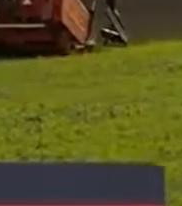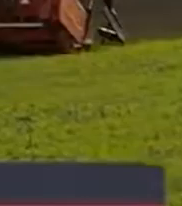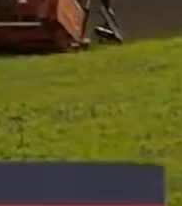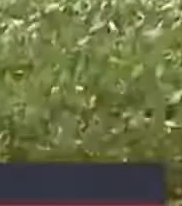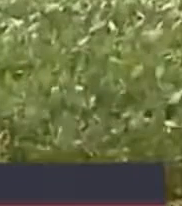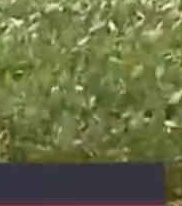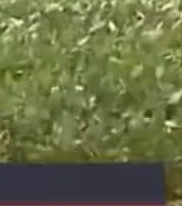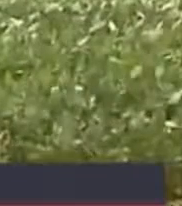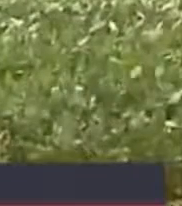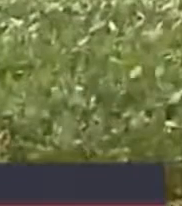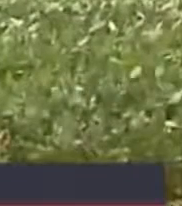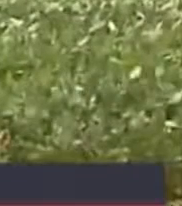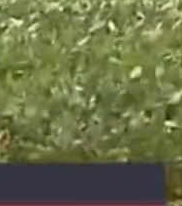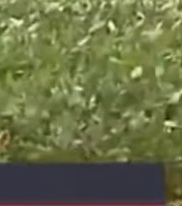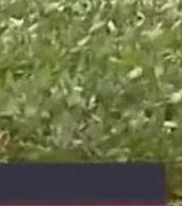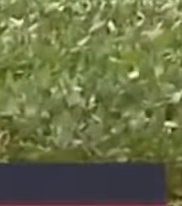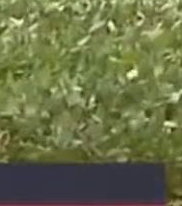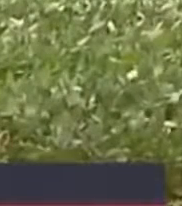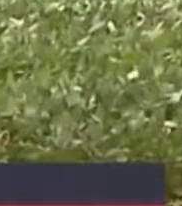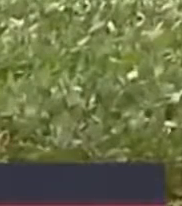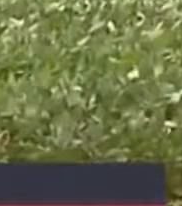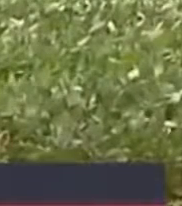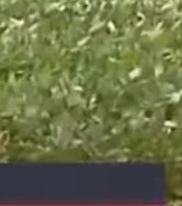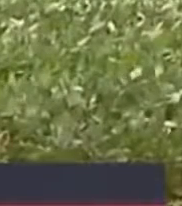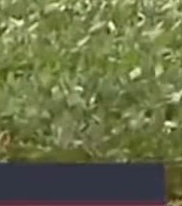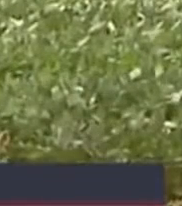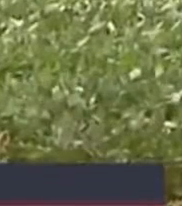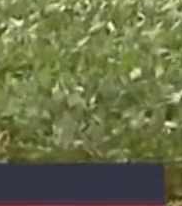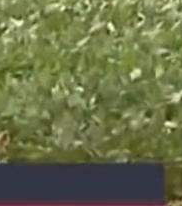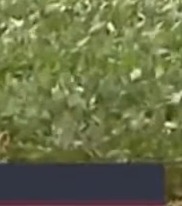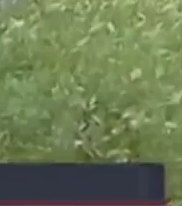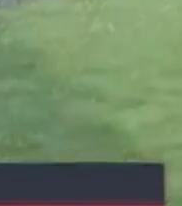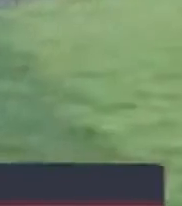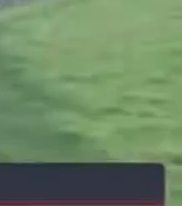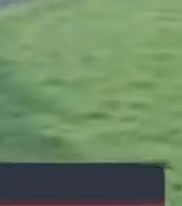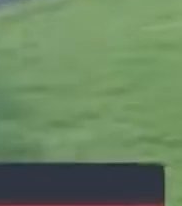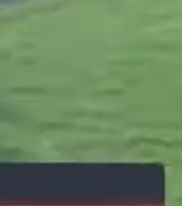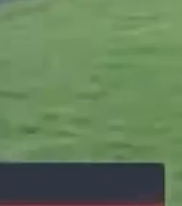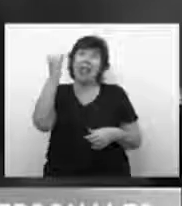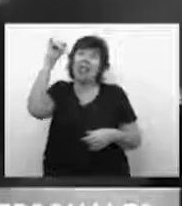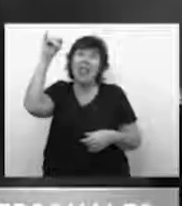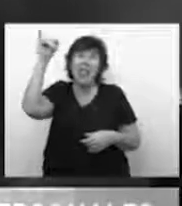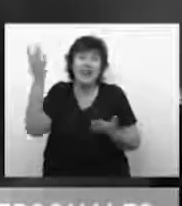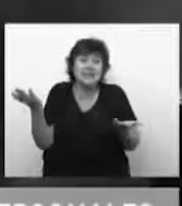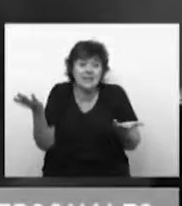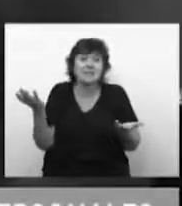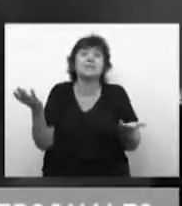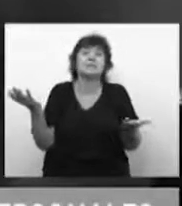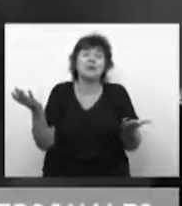no tolera la verdad que está va a resentir la producción lo único que van a sacar de resentir la producción va a haber menos inversión a